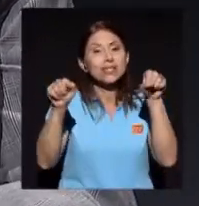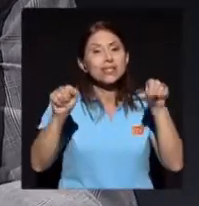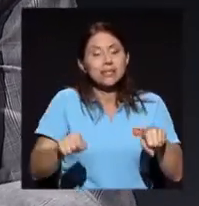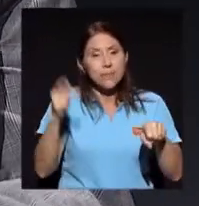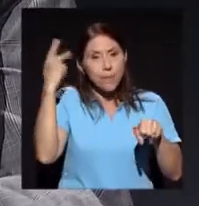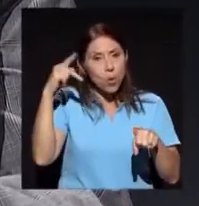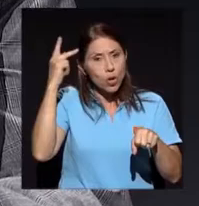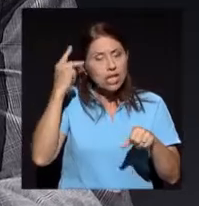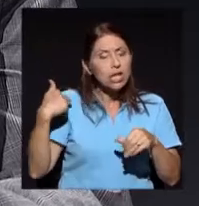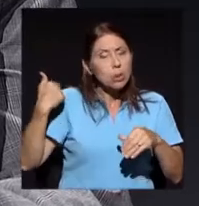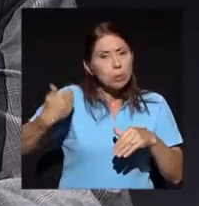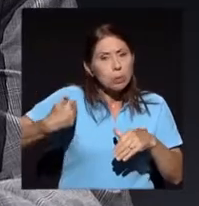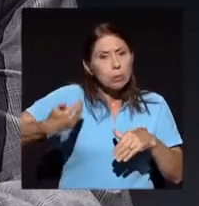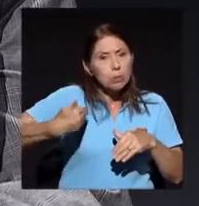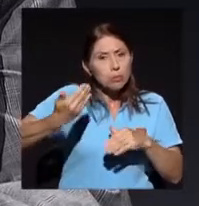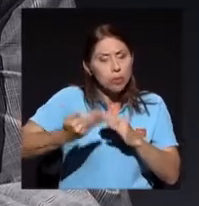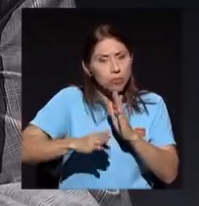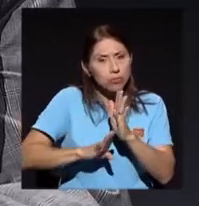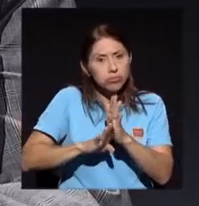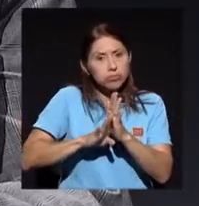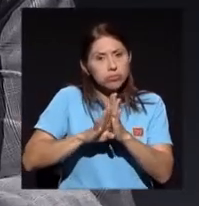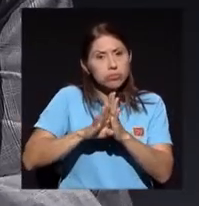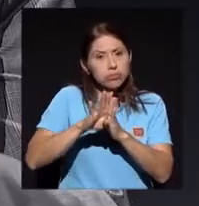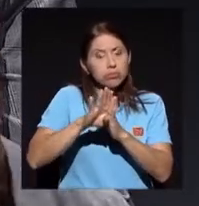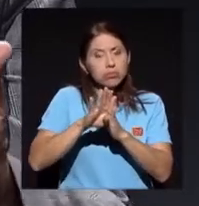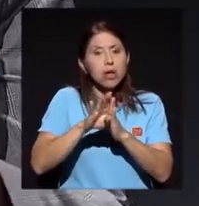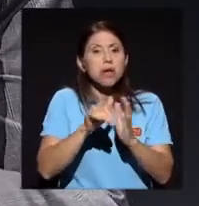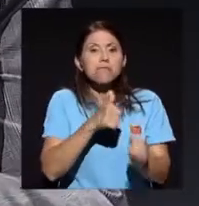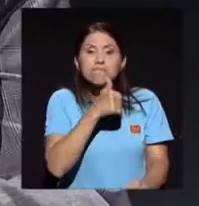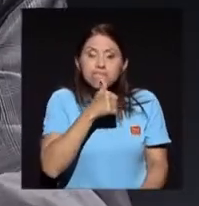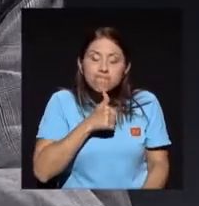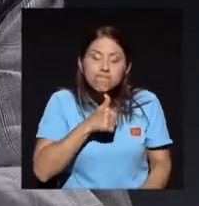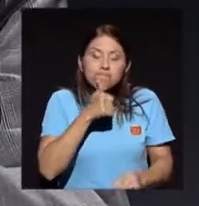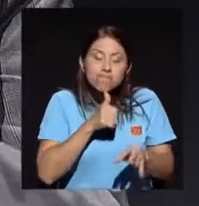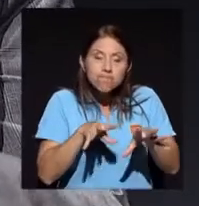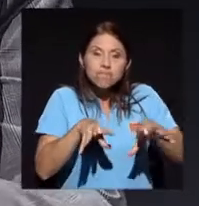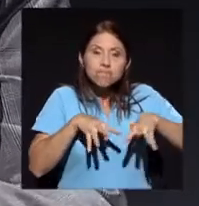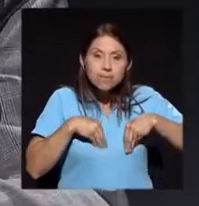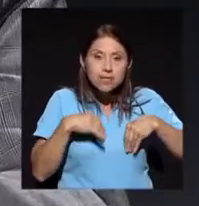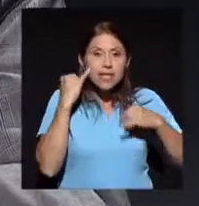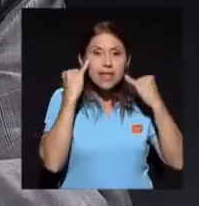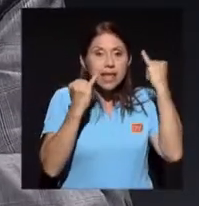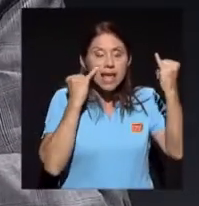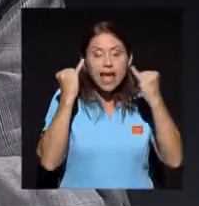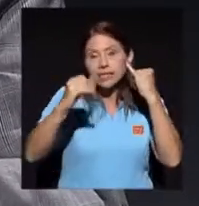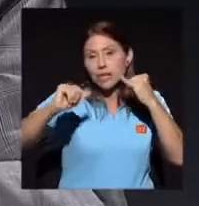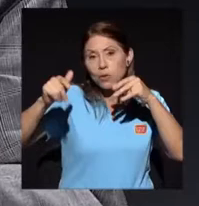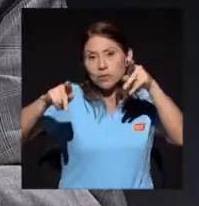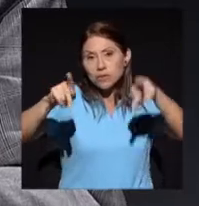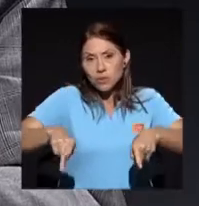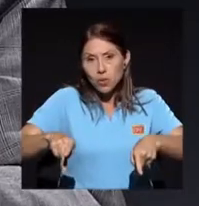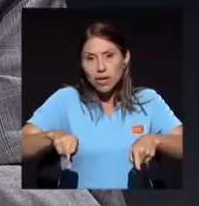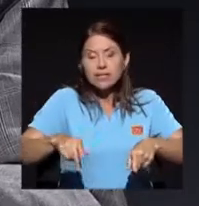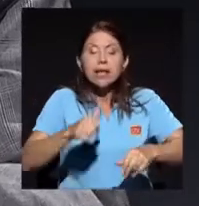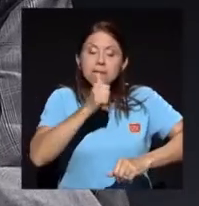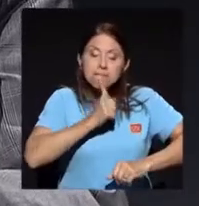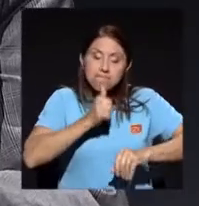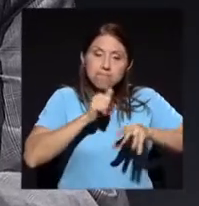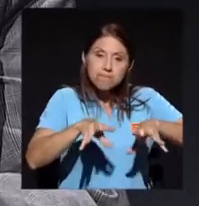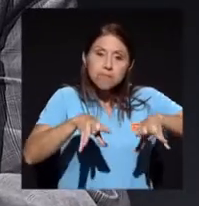con una gran tolerancia hacia las ideas ajenas los modos de vida y la migración también